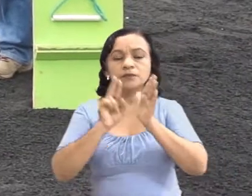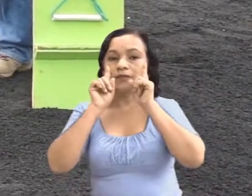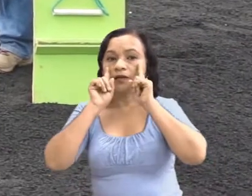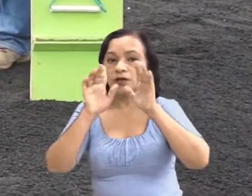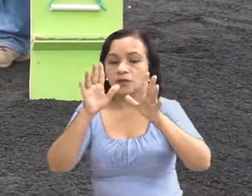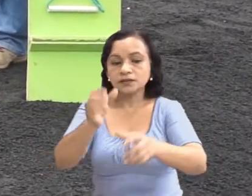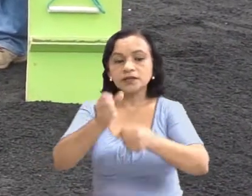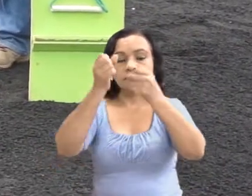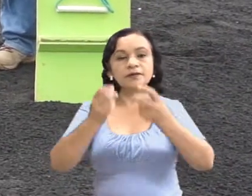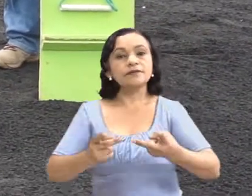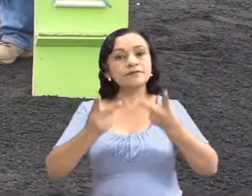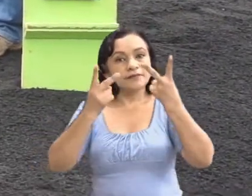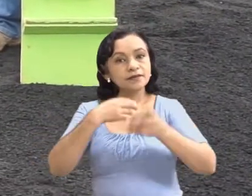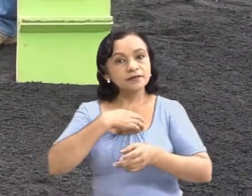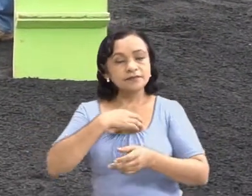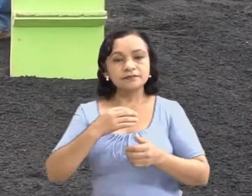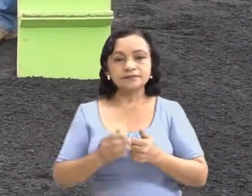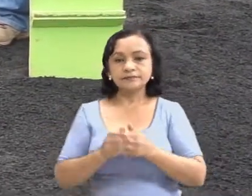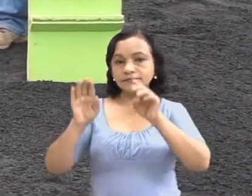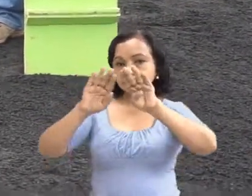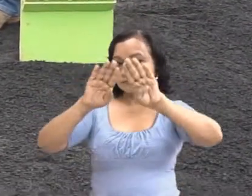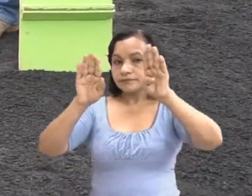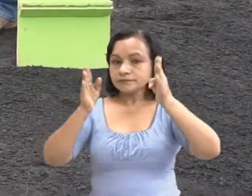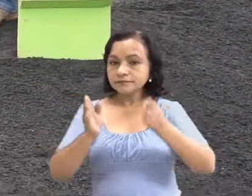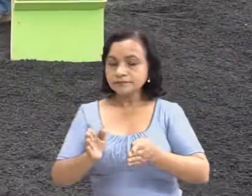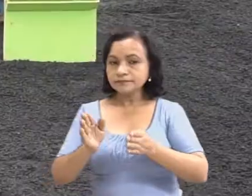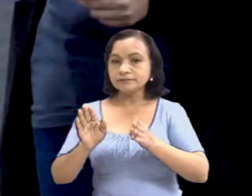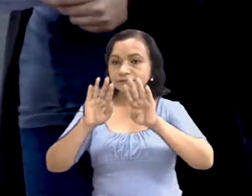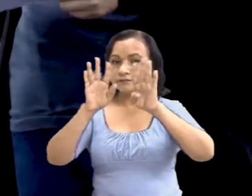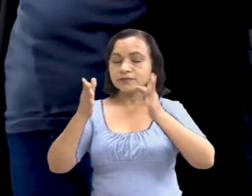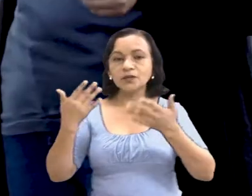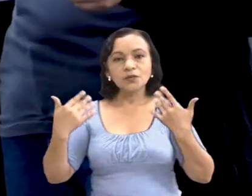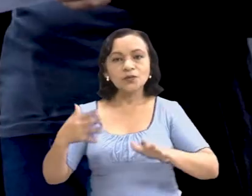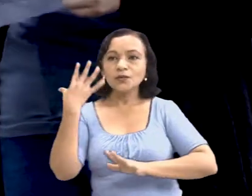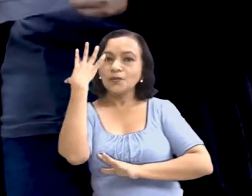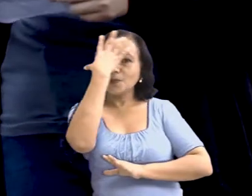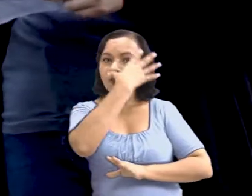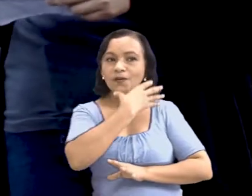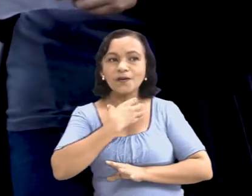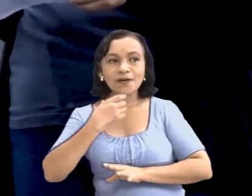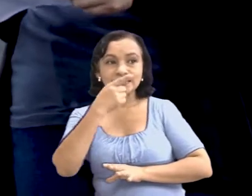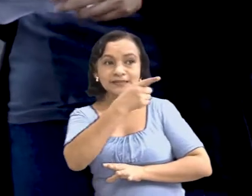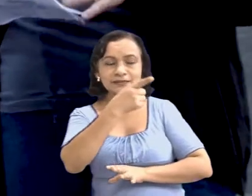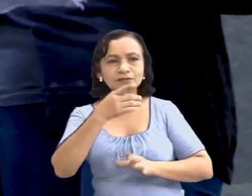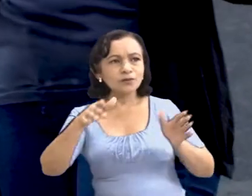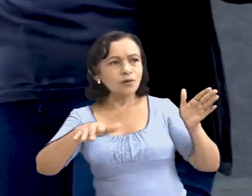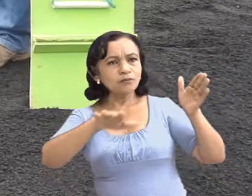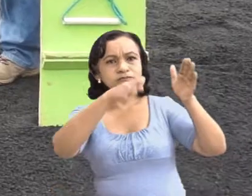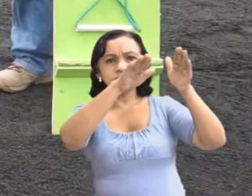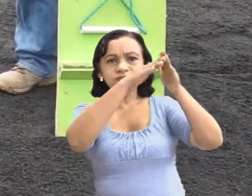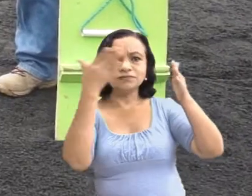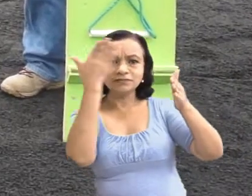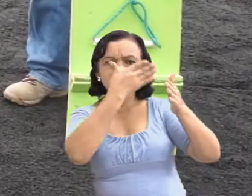para proteger y salvar su vida. Doña Margarita, es innegable la belleza que posee el volcán Cerro Negro, y